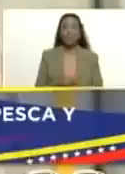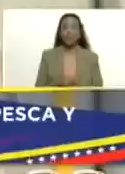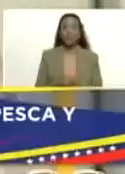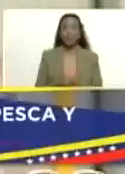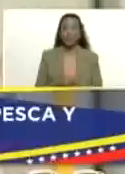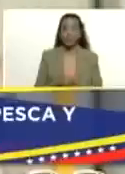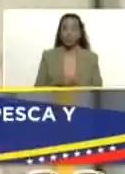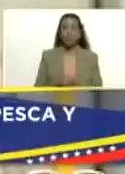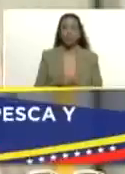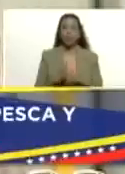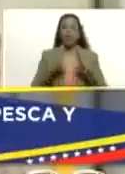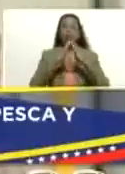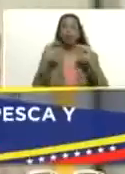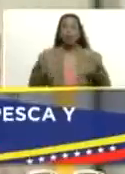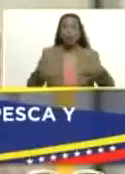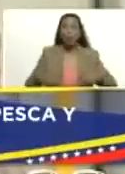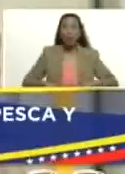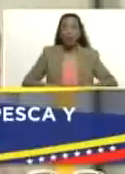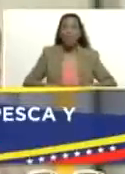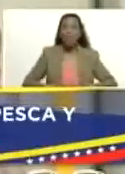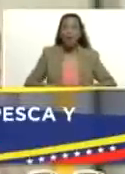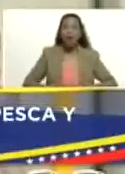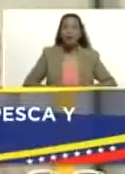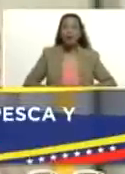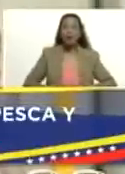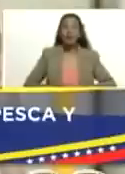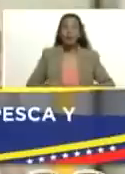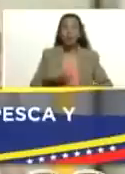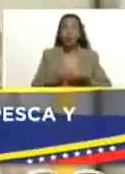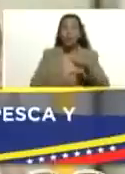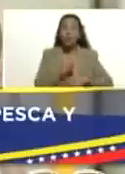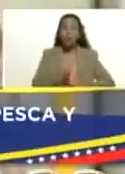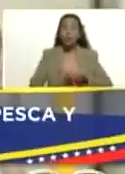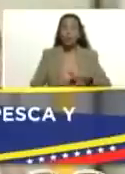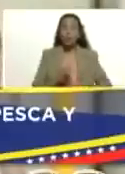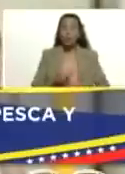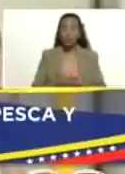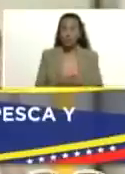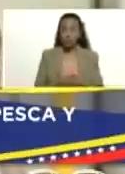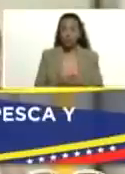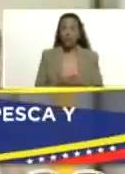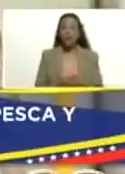Y todo este esfuerzo se puede hacer desde el amor a la patria.